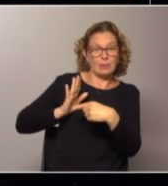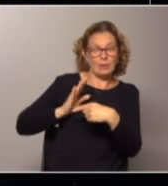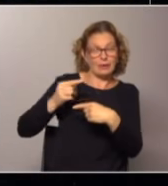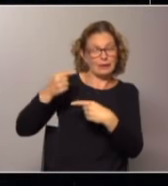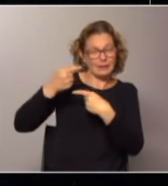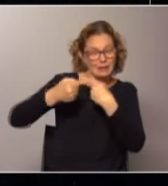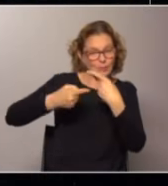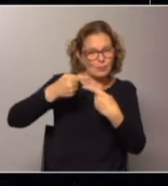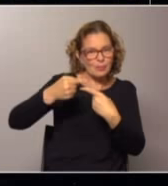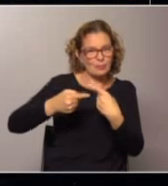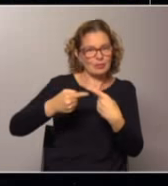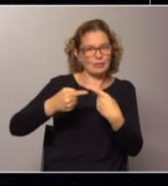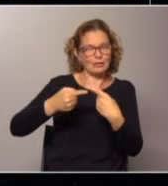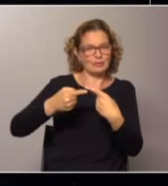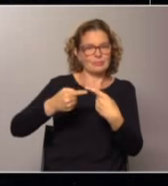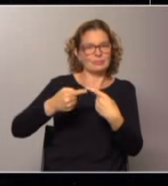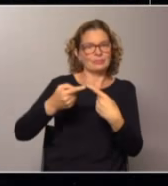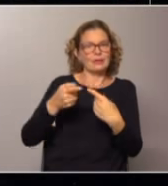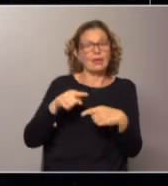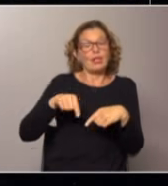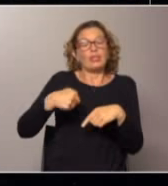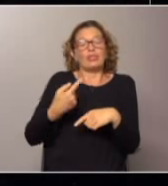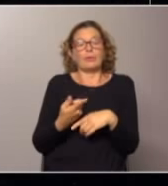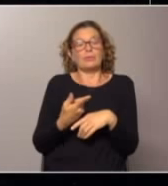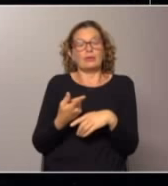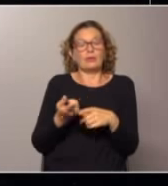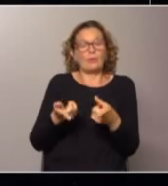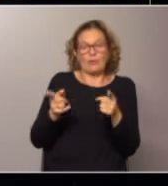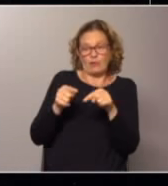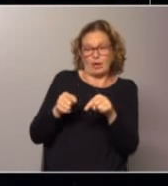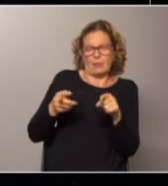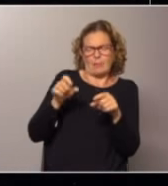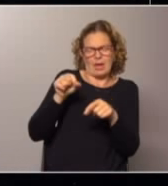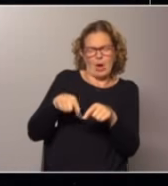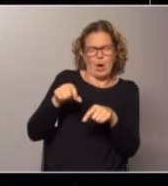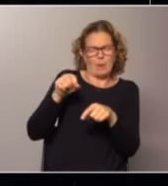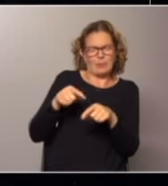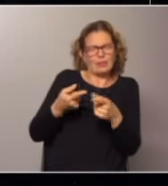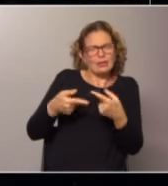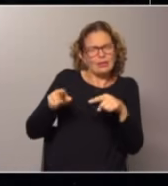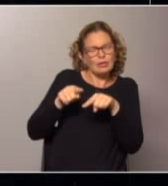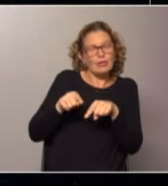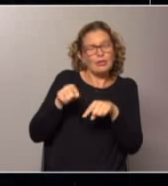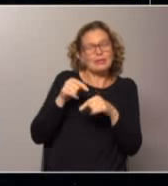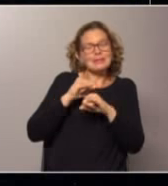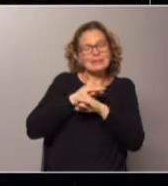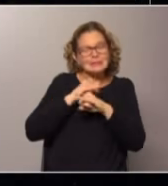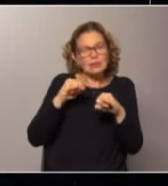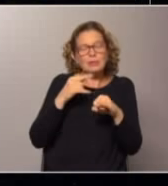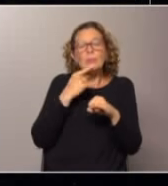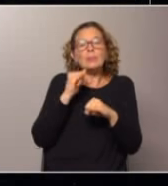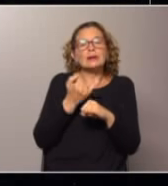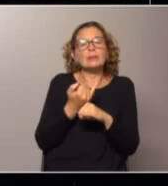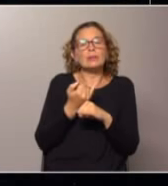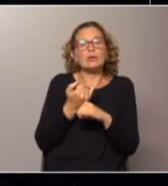procesos y esto después terminó volviéndose cada vez peor y derivó entre otras cosas en que por